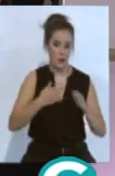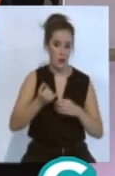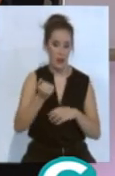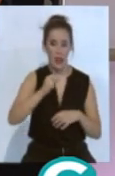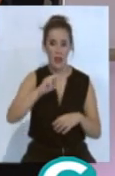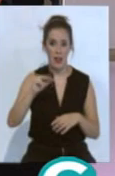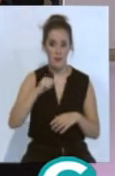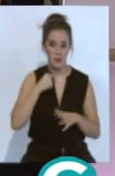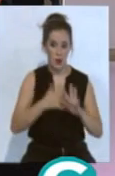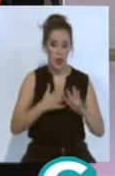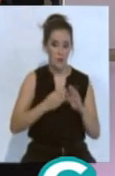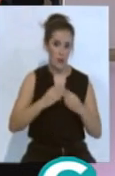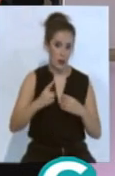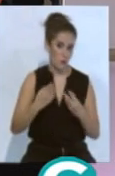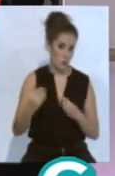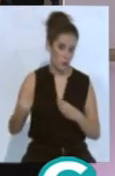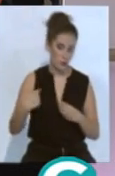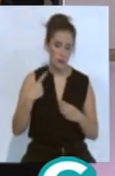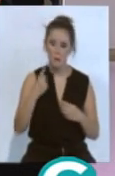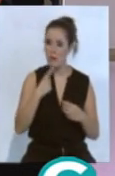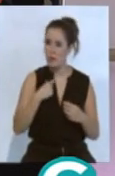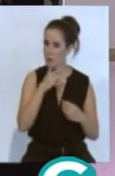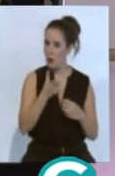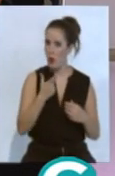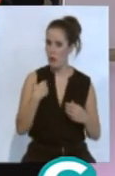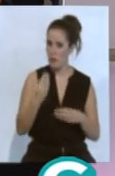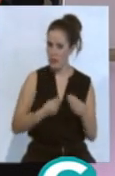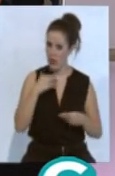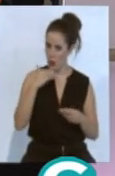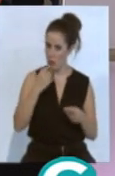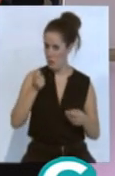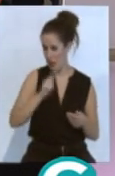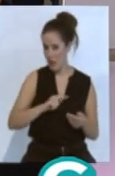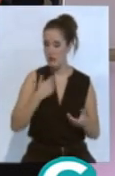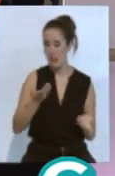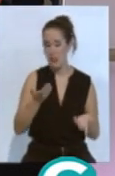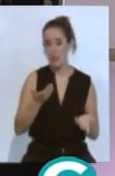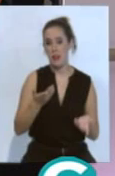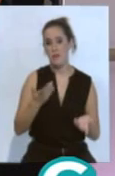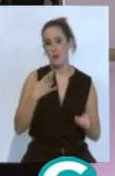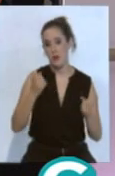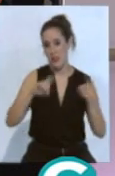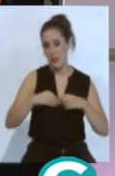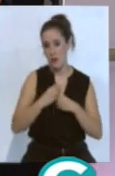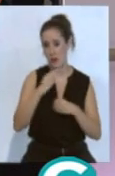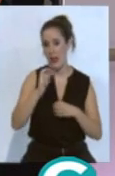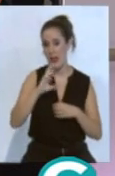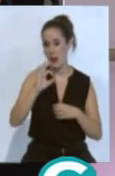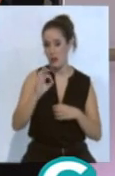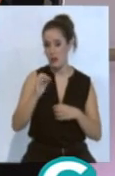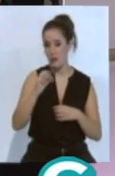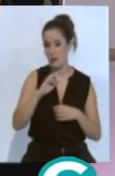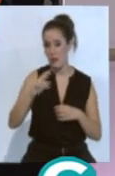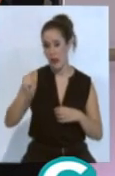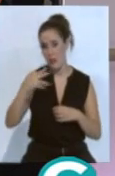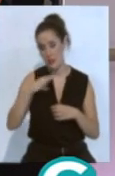Borque, que yo hablo mucho con él todas las cosas, me dijo que por qué no tiraba a hacer una cosa así parecía. Y entonces quedé con Carlos y con Francis para